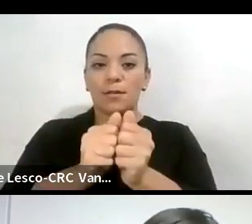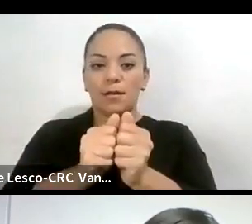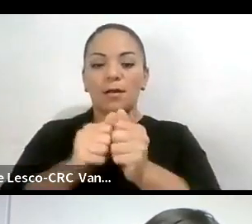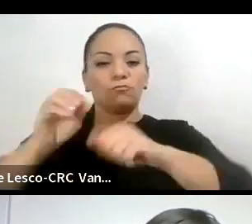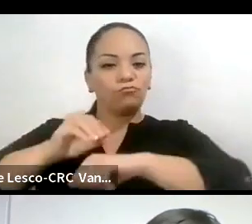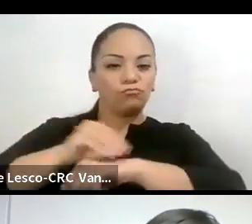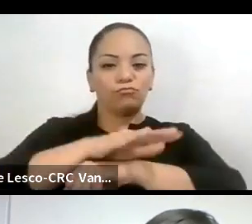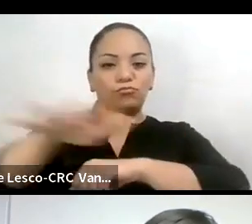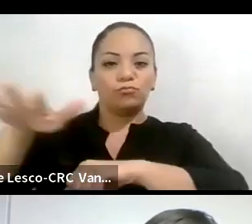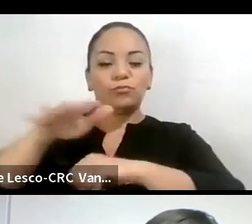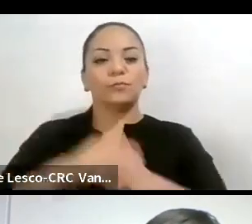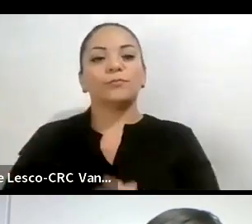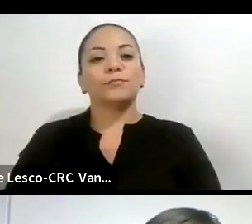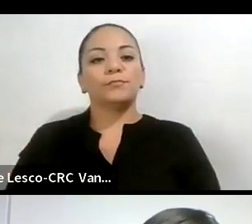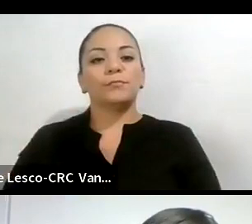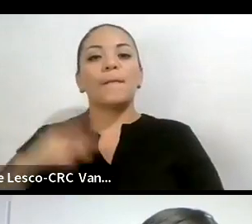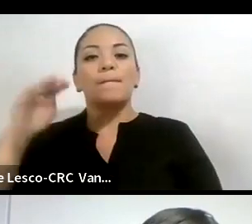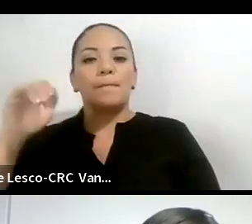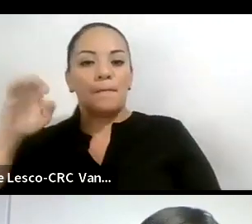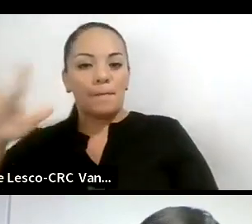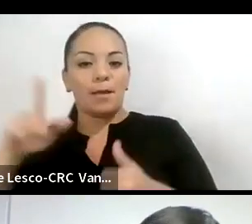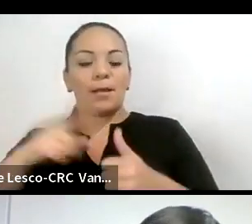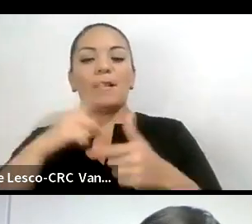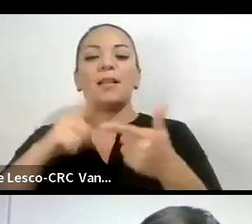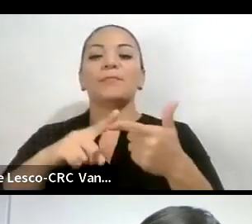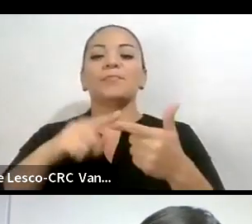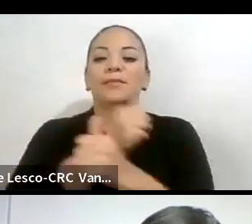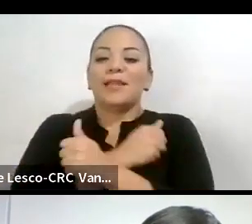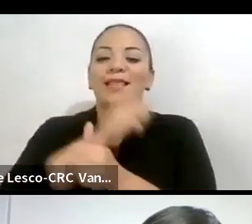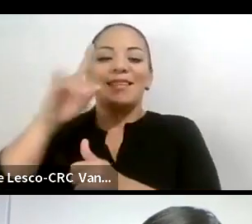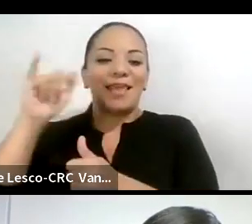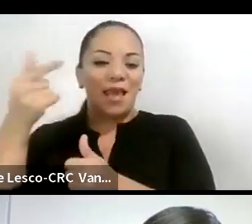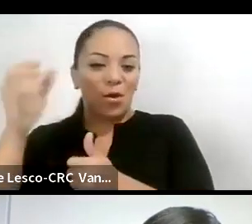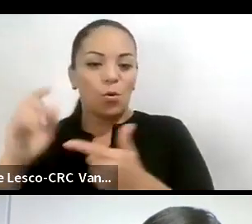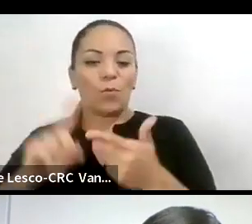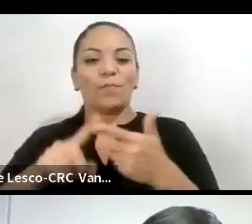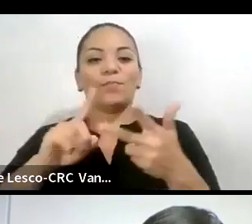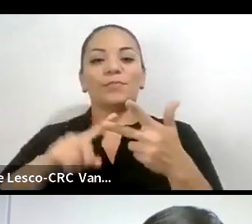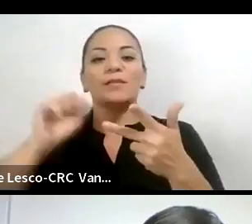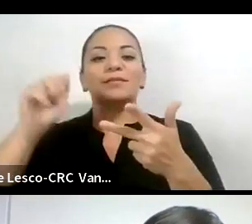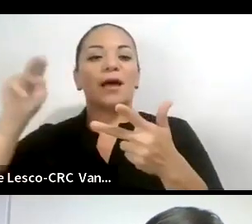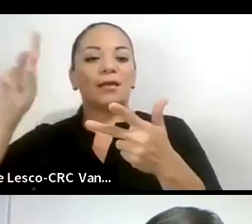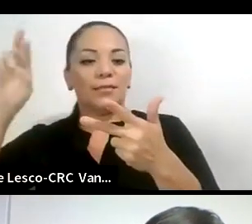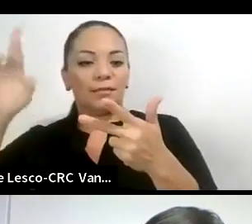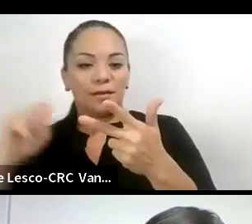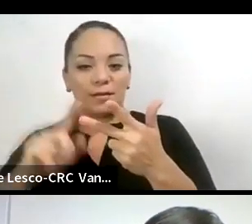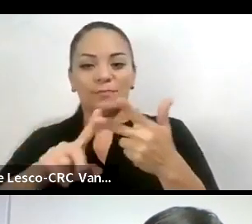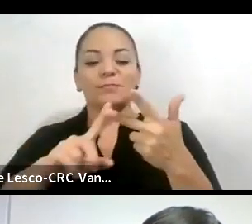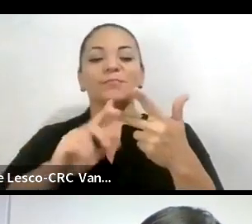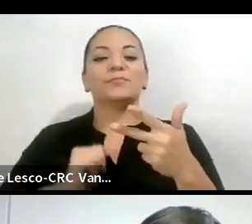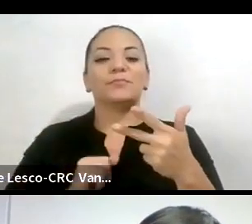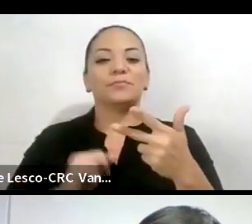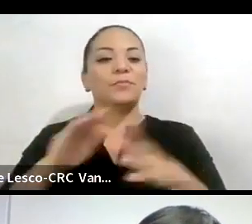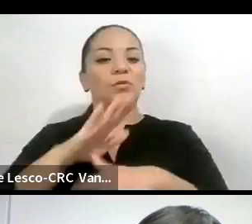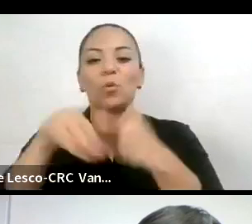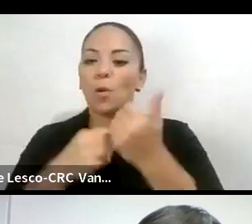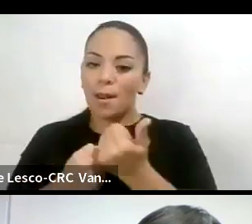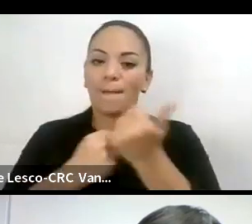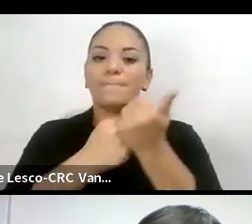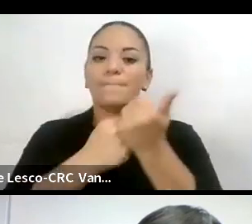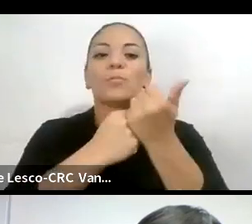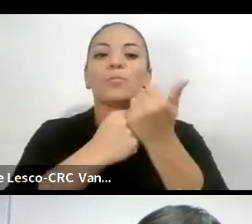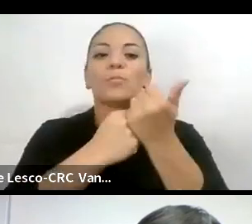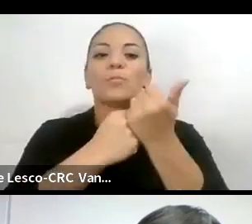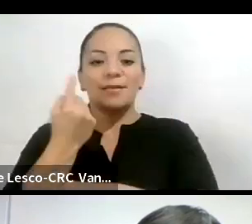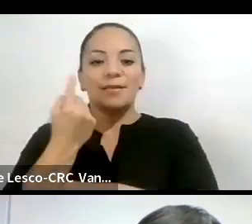lanzamiento, Mabel, mi querido Diego, Sandra, todo el apoyo que